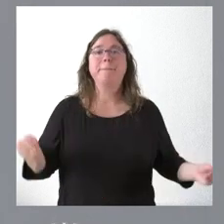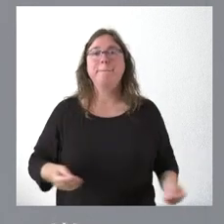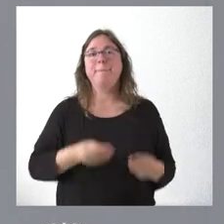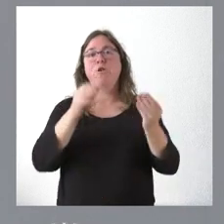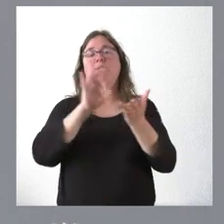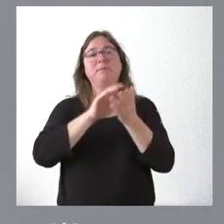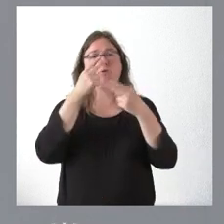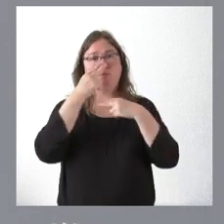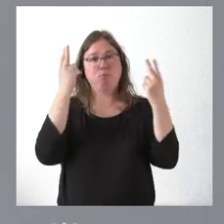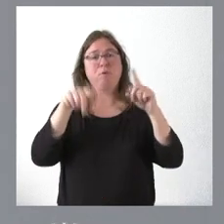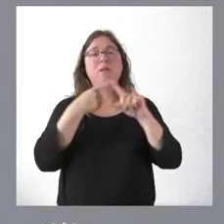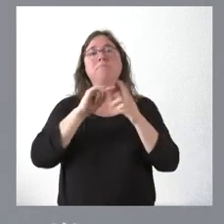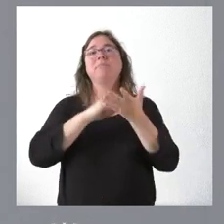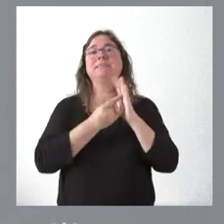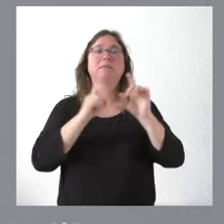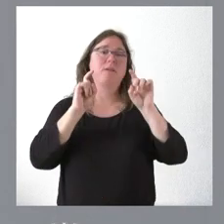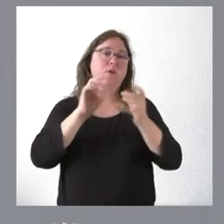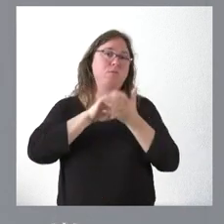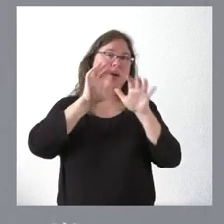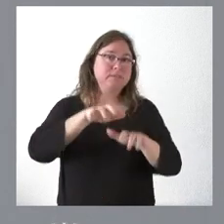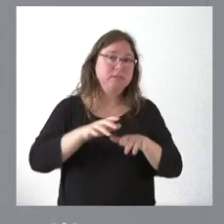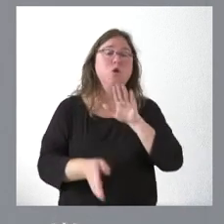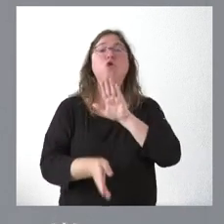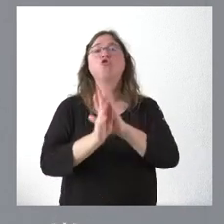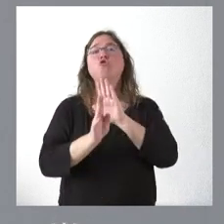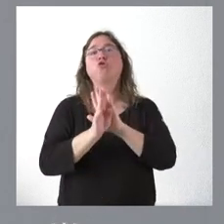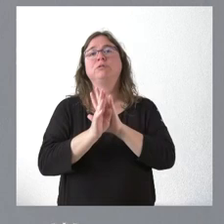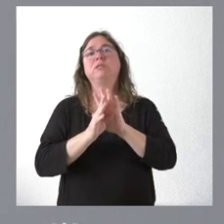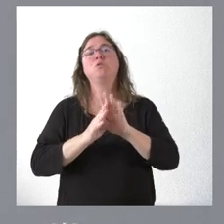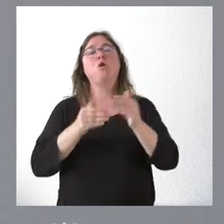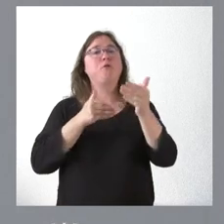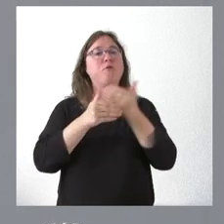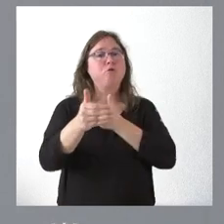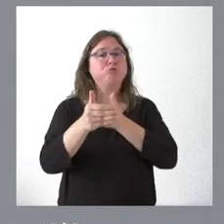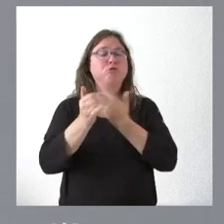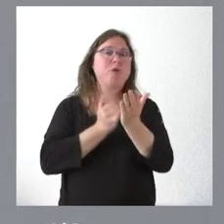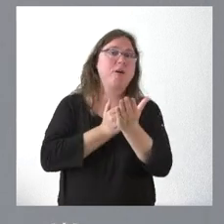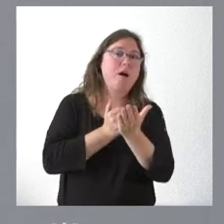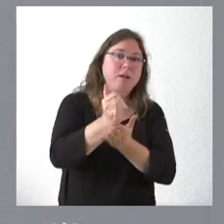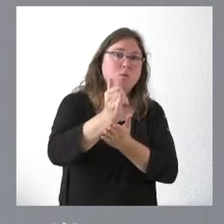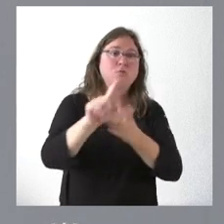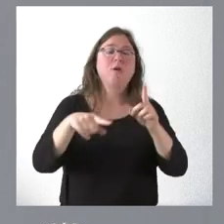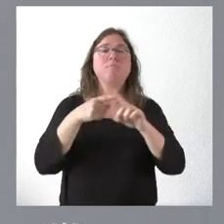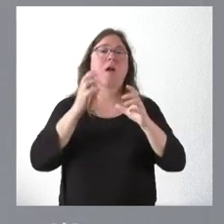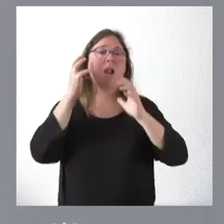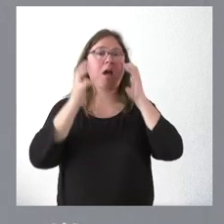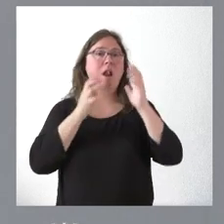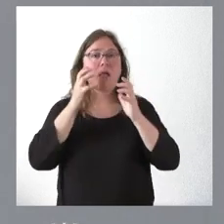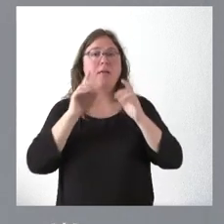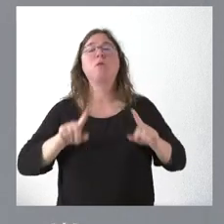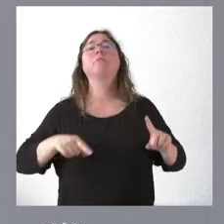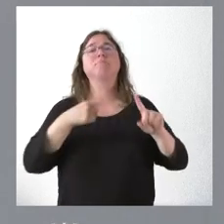servicios públicos y el sistema educativo de Castilla y León, seguir garantizando el futuro de nuestros agricultores y de nuestros ganaderos y